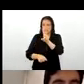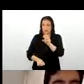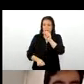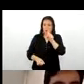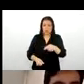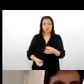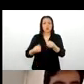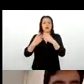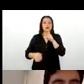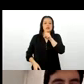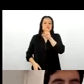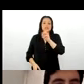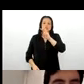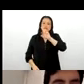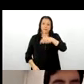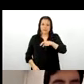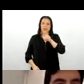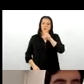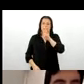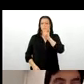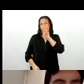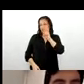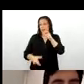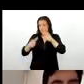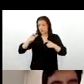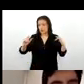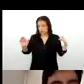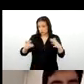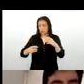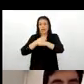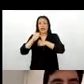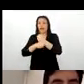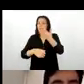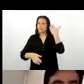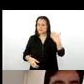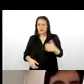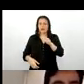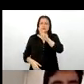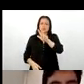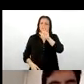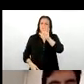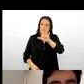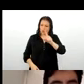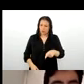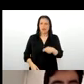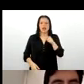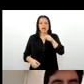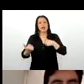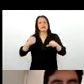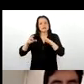visitantes, ha mejorado su visita, en el año 2020 35.000, aquí las actividades